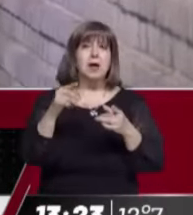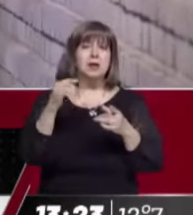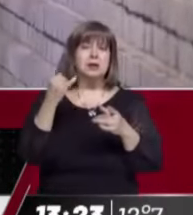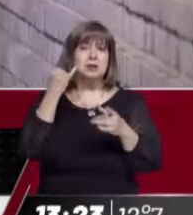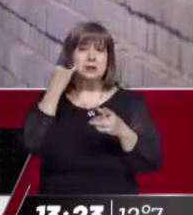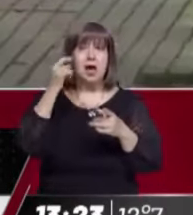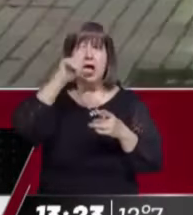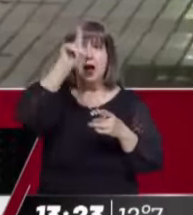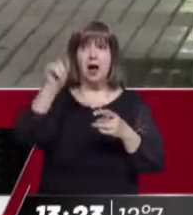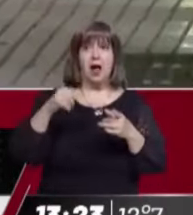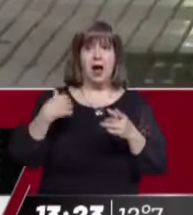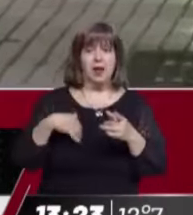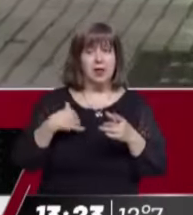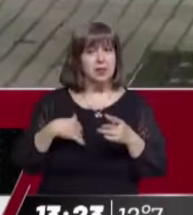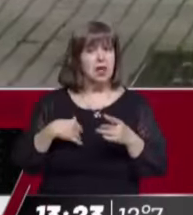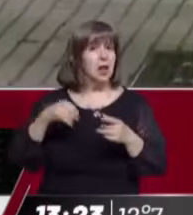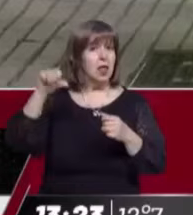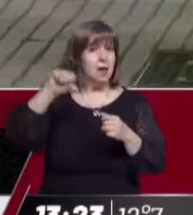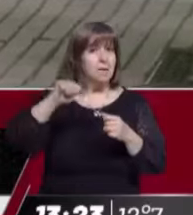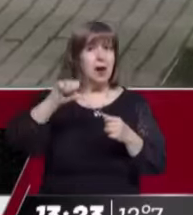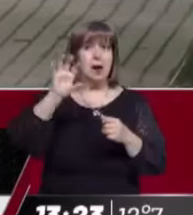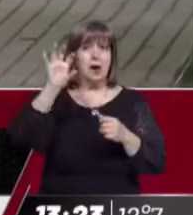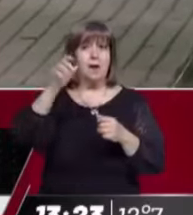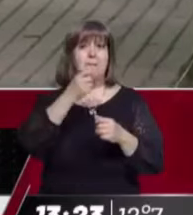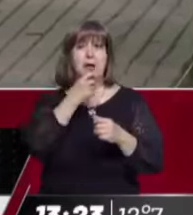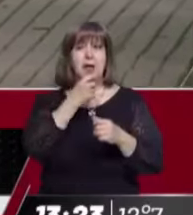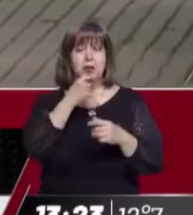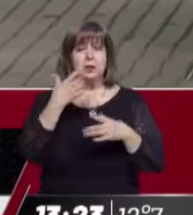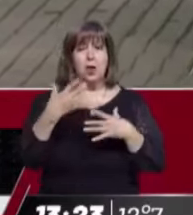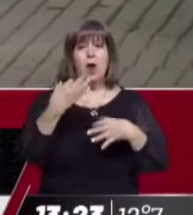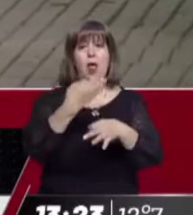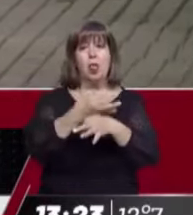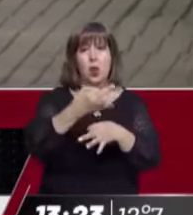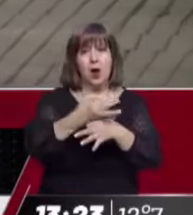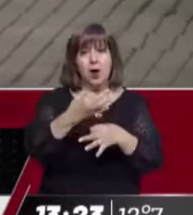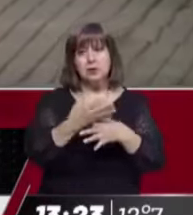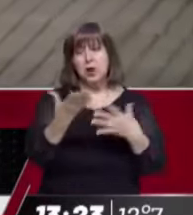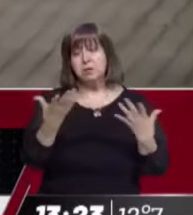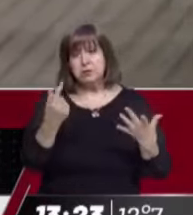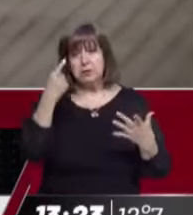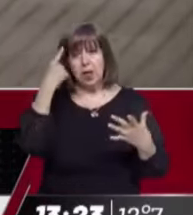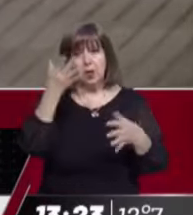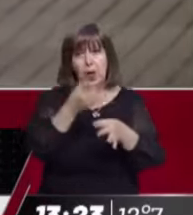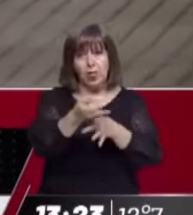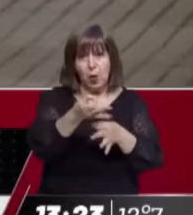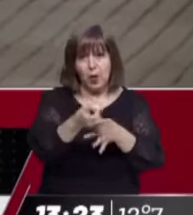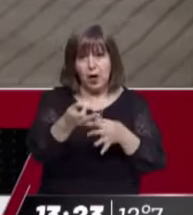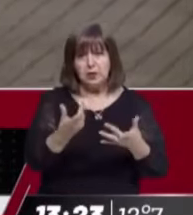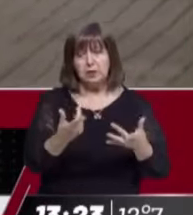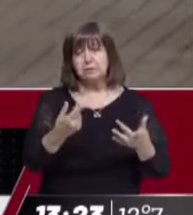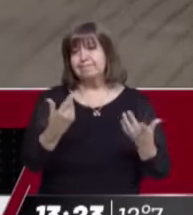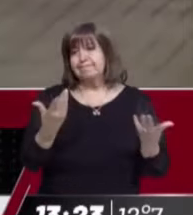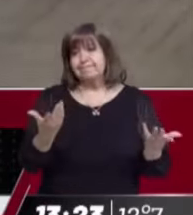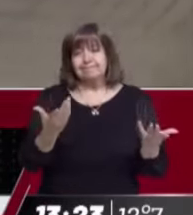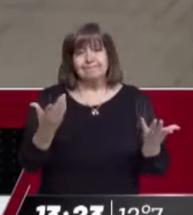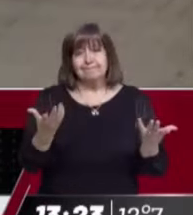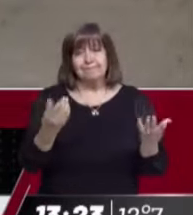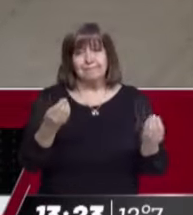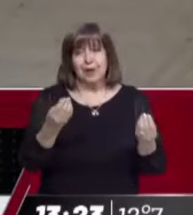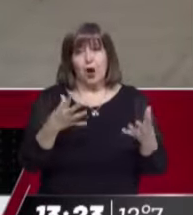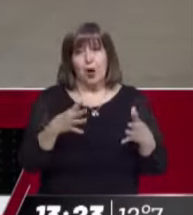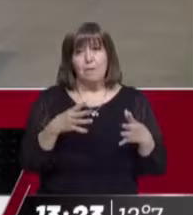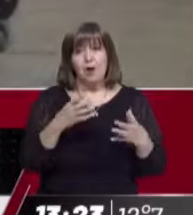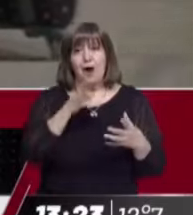a nivel nacional y a nivel provincial la educación y todo lo que sea estatal impacta directamente en el salario de los trabajadores.